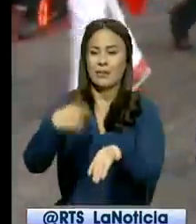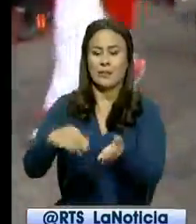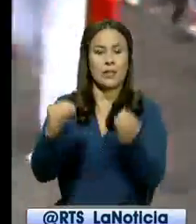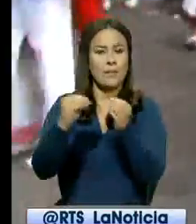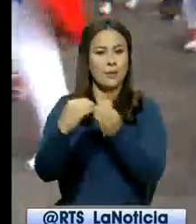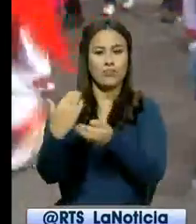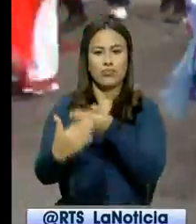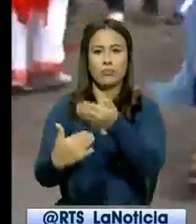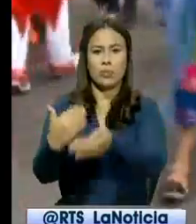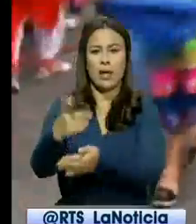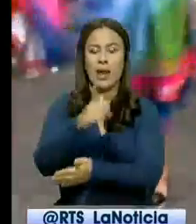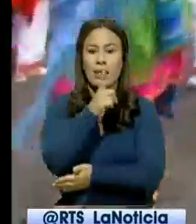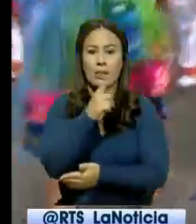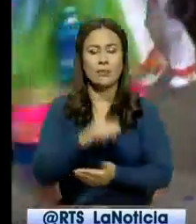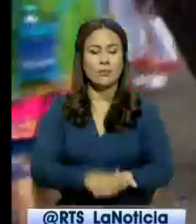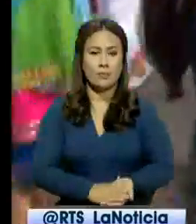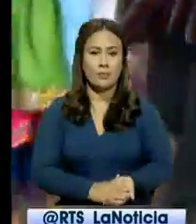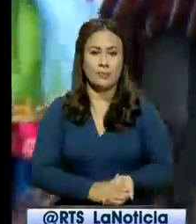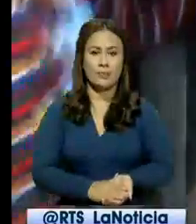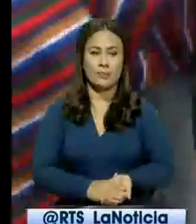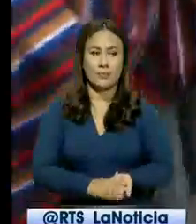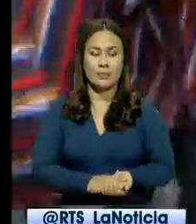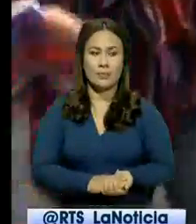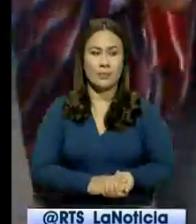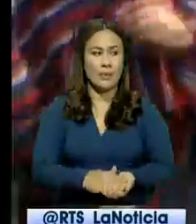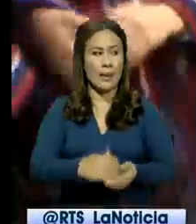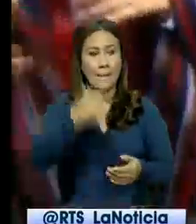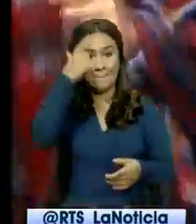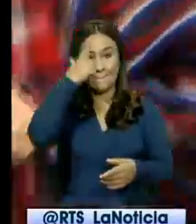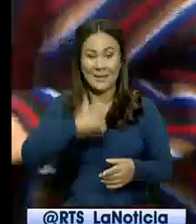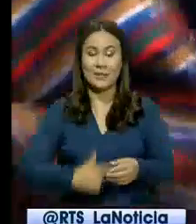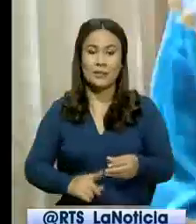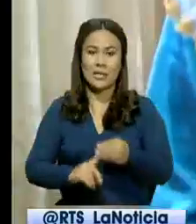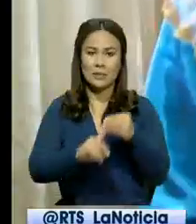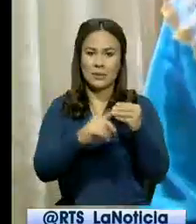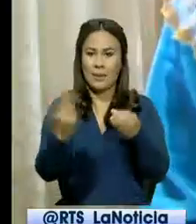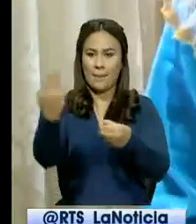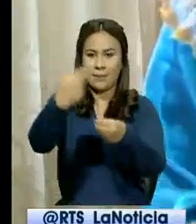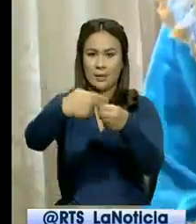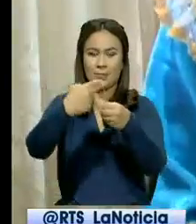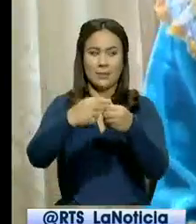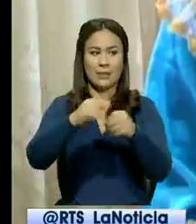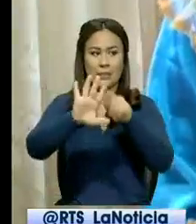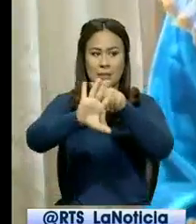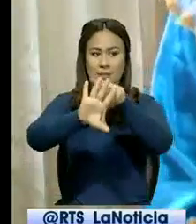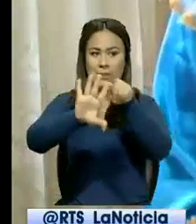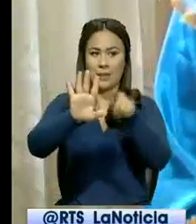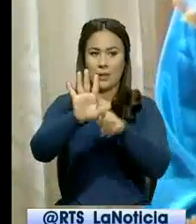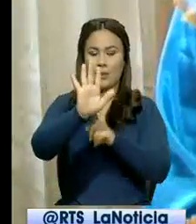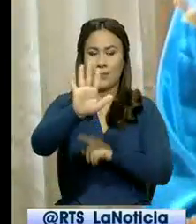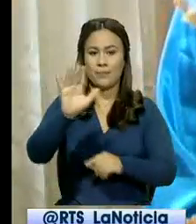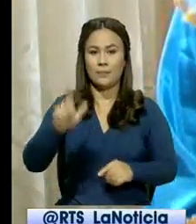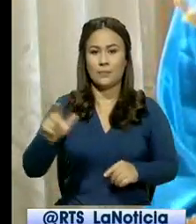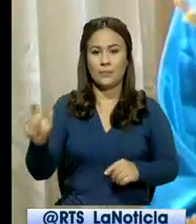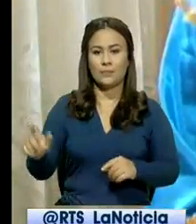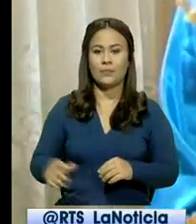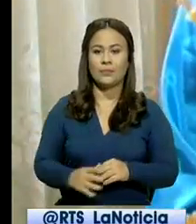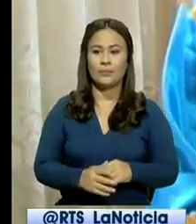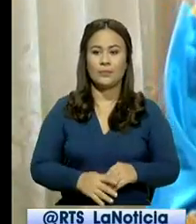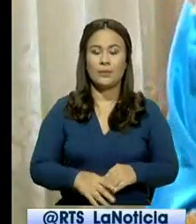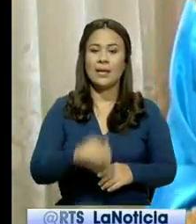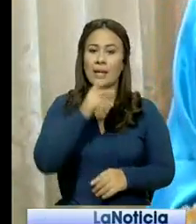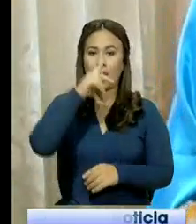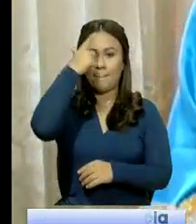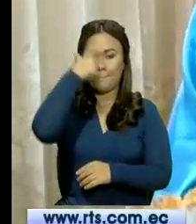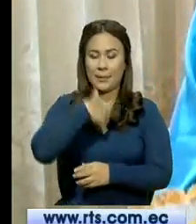Latacunga, que es la Mamá Negra. Los personajes principales de la comparsa son cinco: el abanderado,